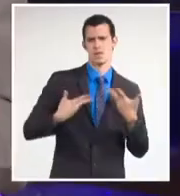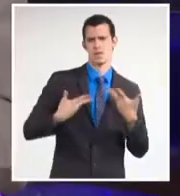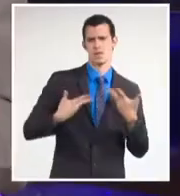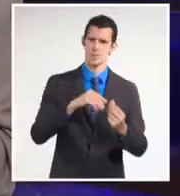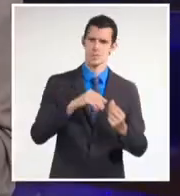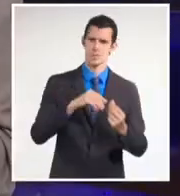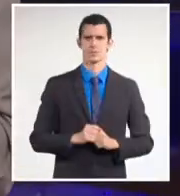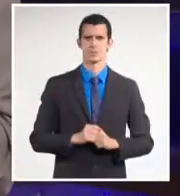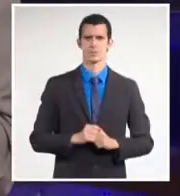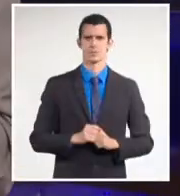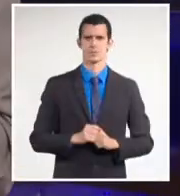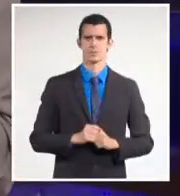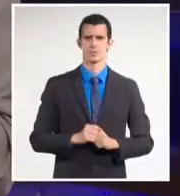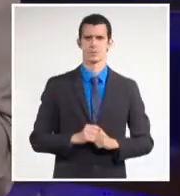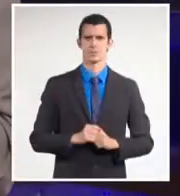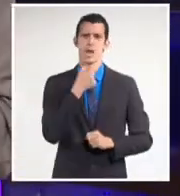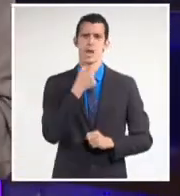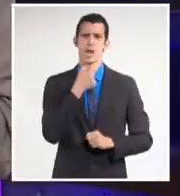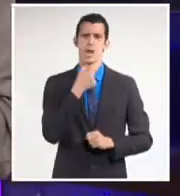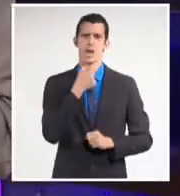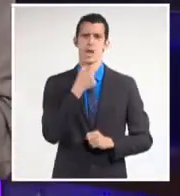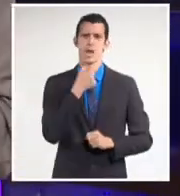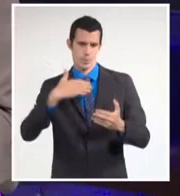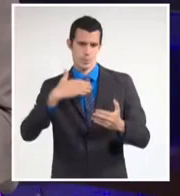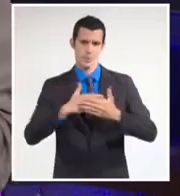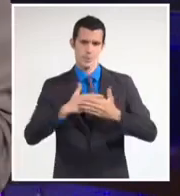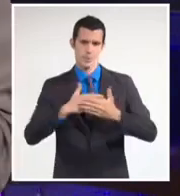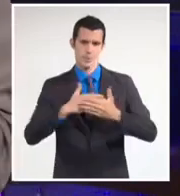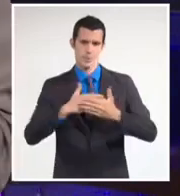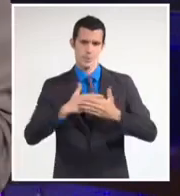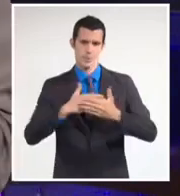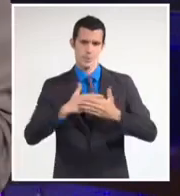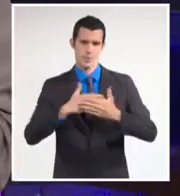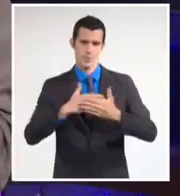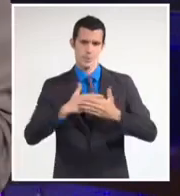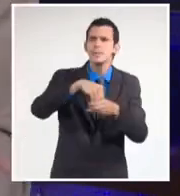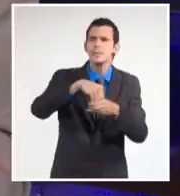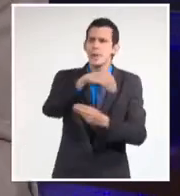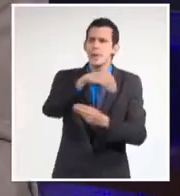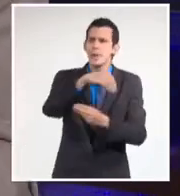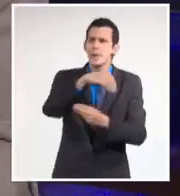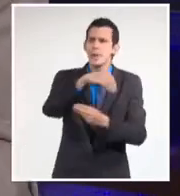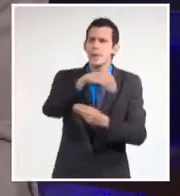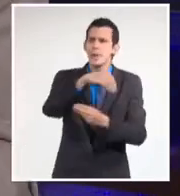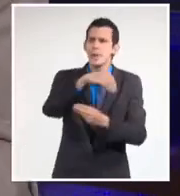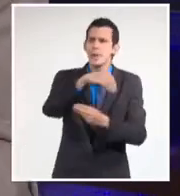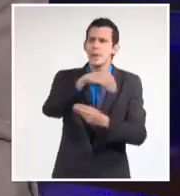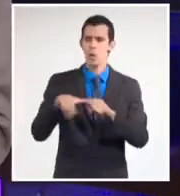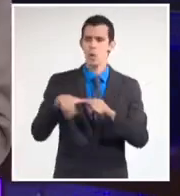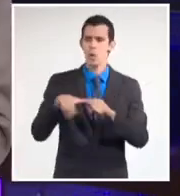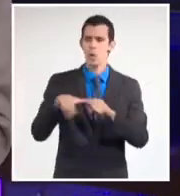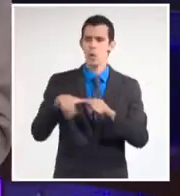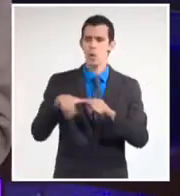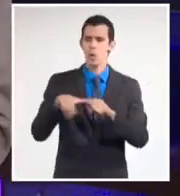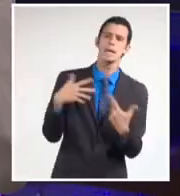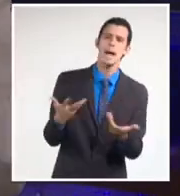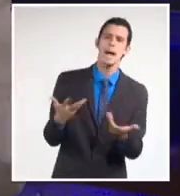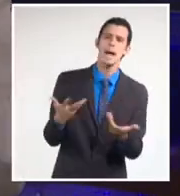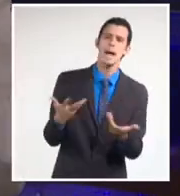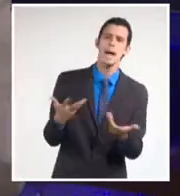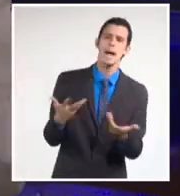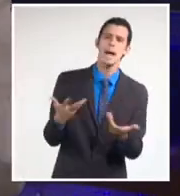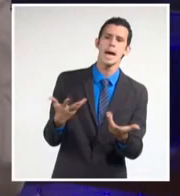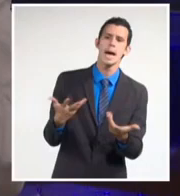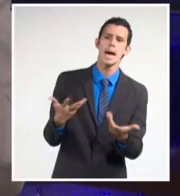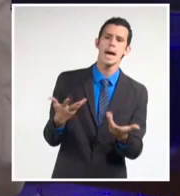actor económico fundamental. También el perfeccionamiento de los nuevos actores de la economía, medidas que han sido